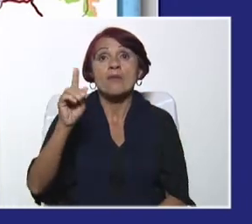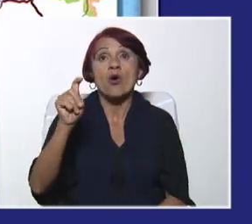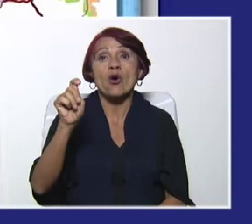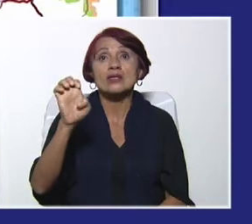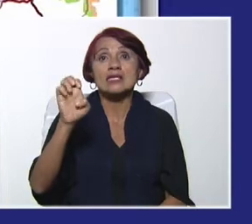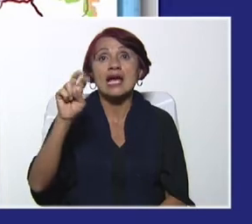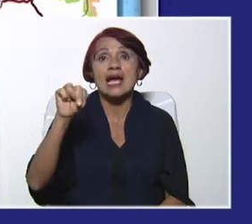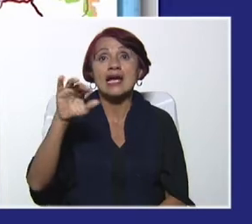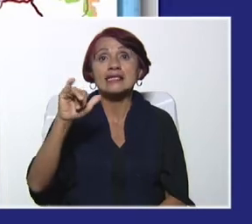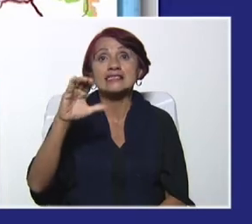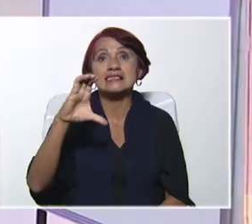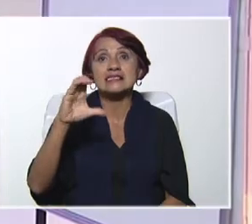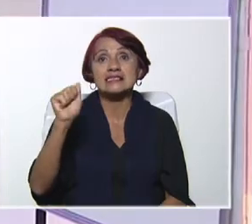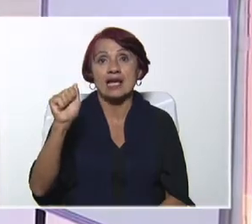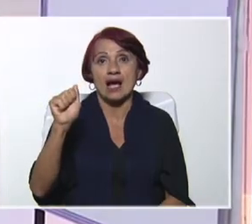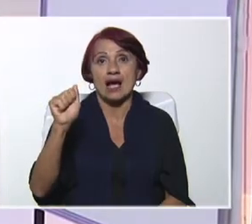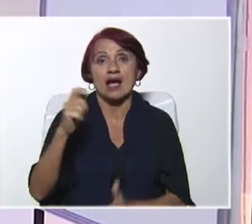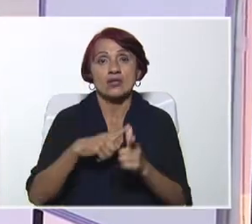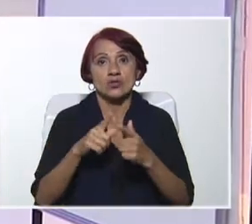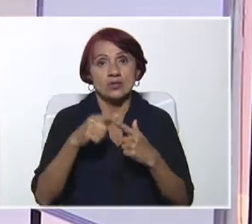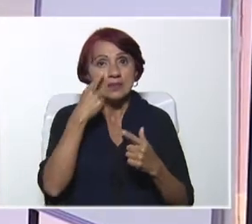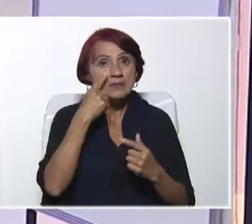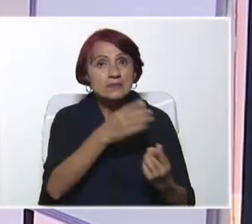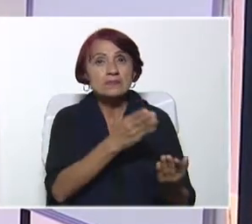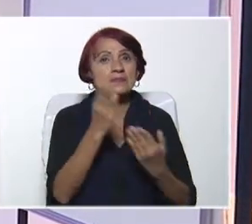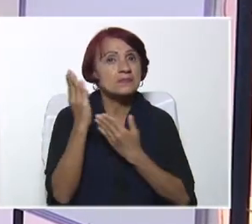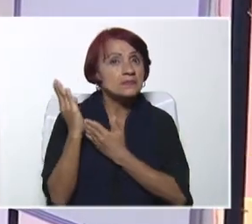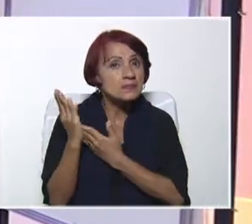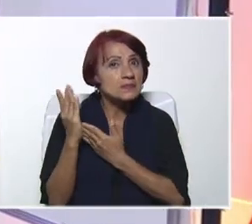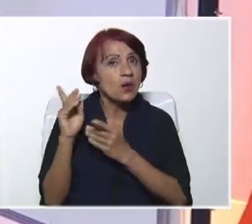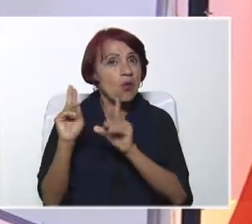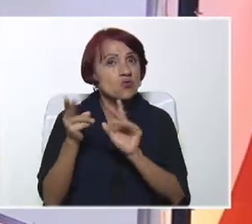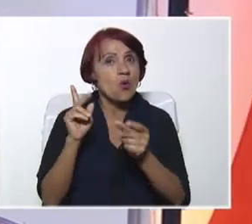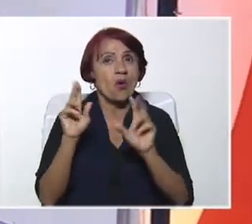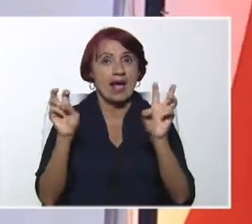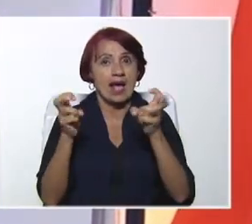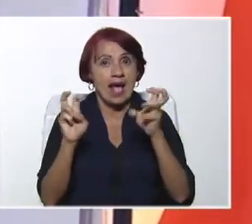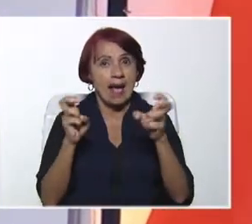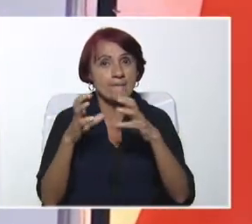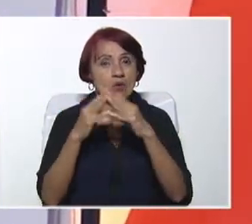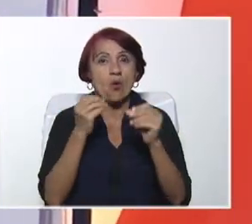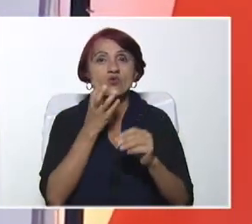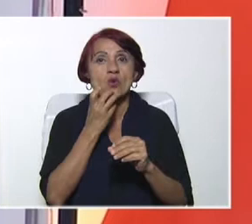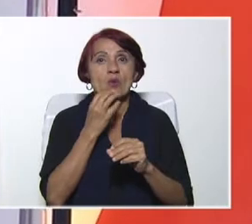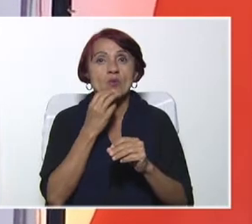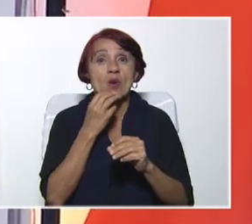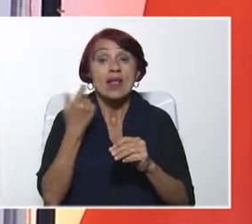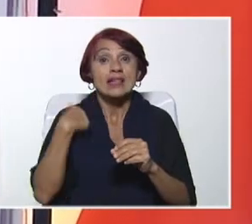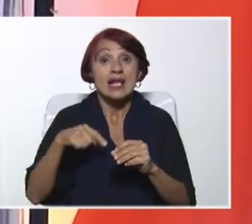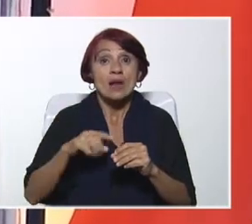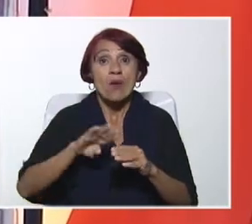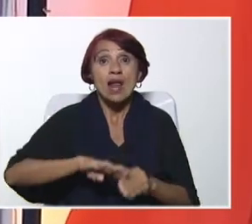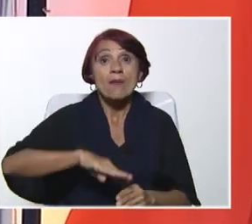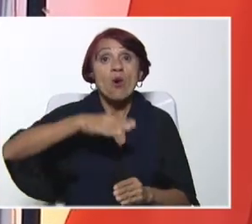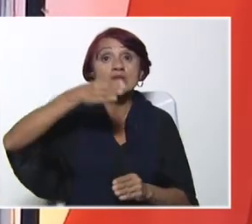ahora a continuación en la pizarra algunos ejemplos. Tenemos el Pico Bolívar